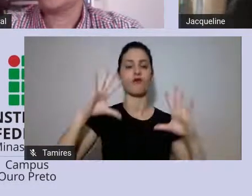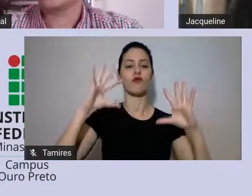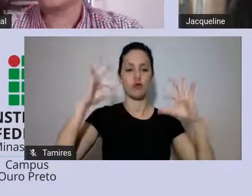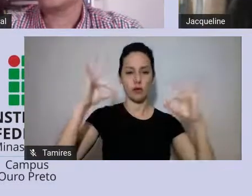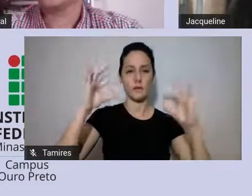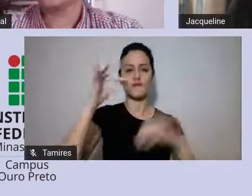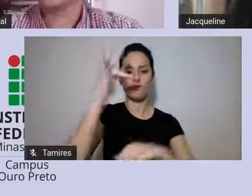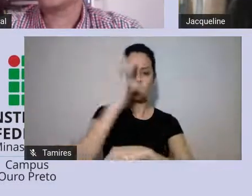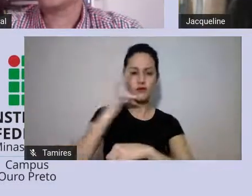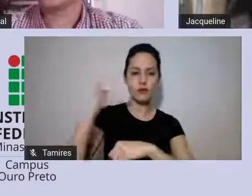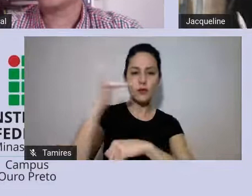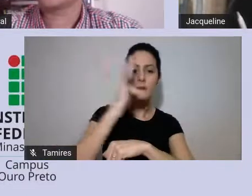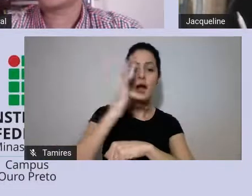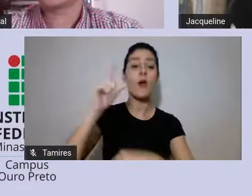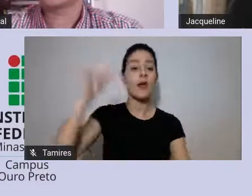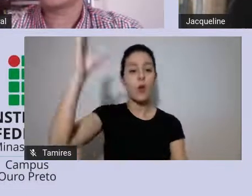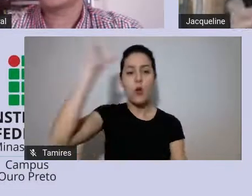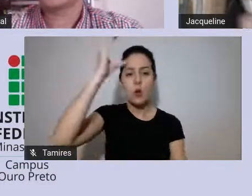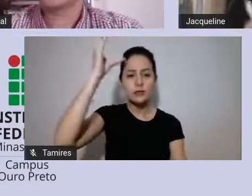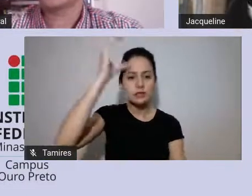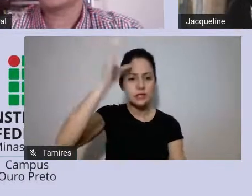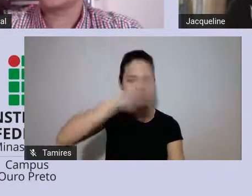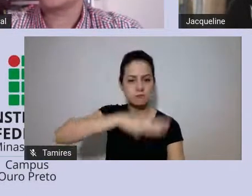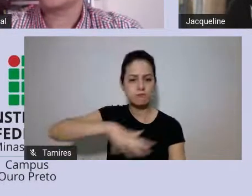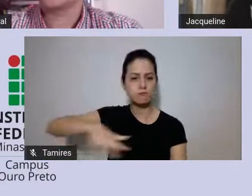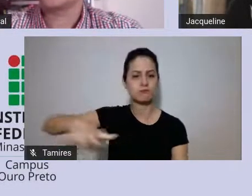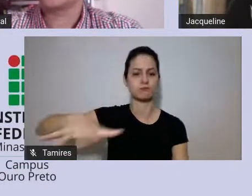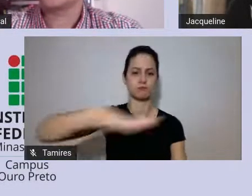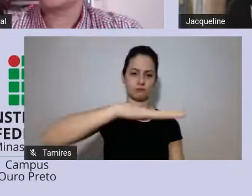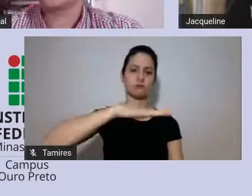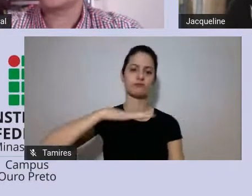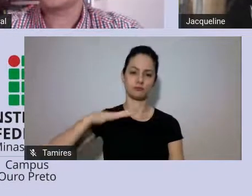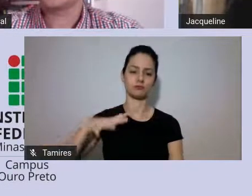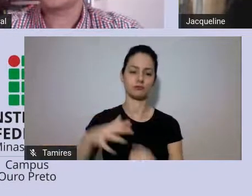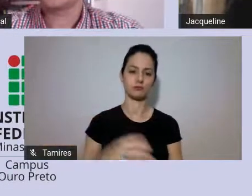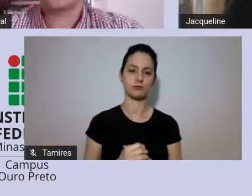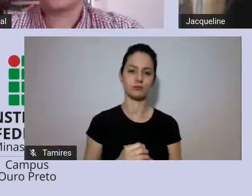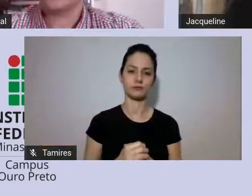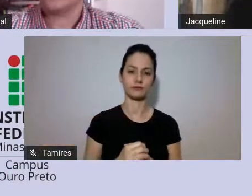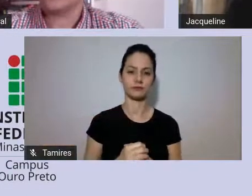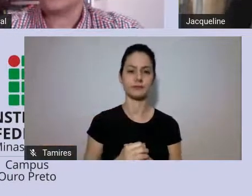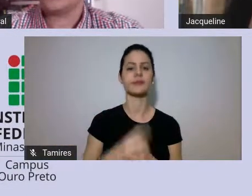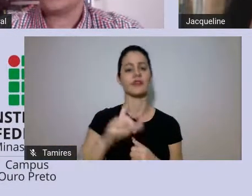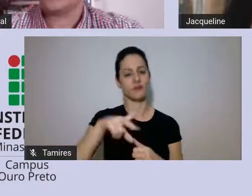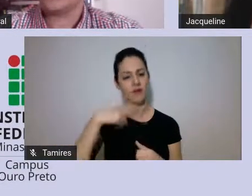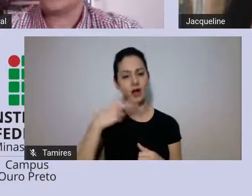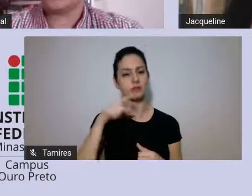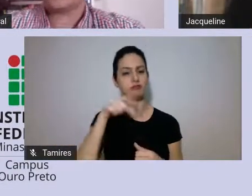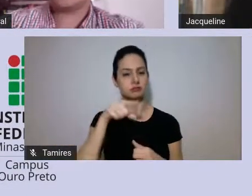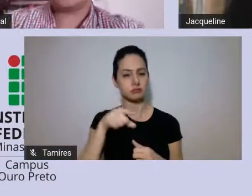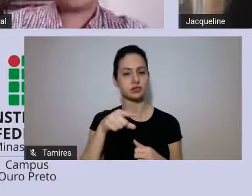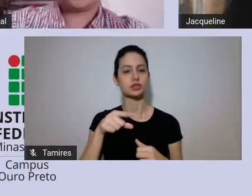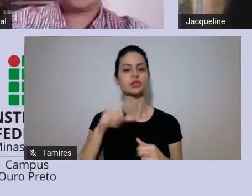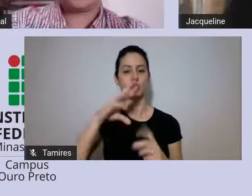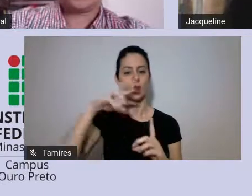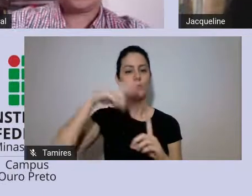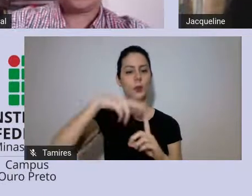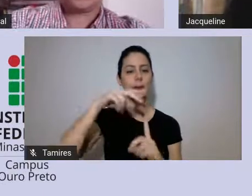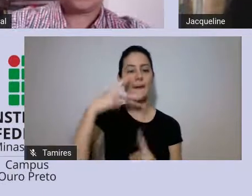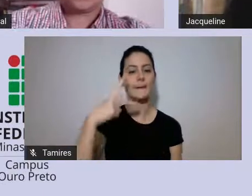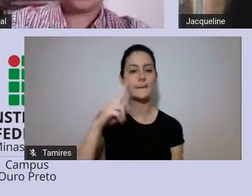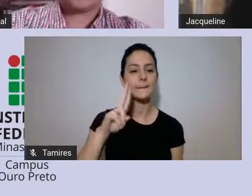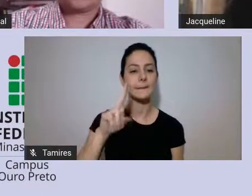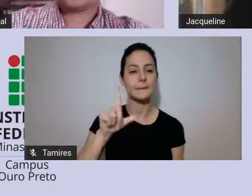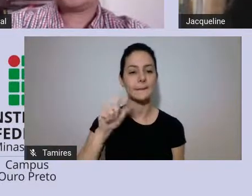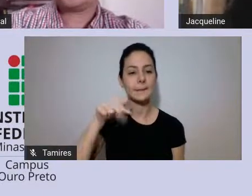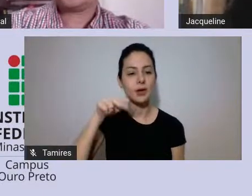de una conciencia e incluso de mencionarlo, ¿no? De referirse al pulque como patrimonio